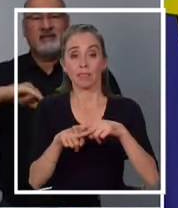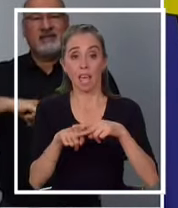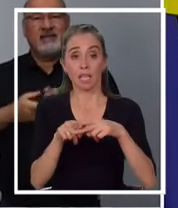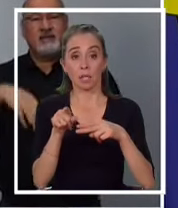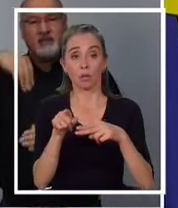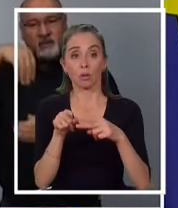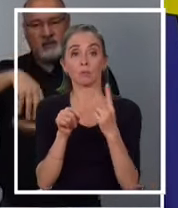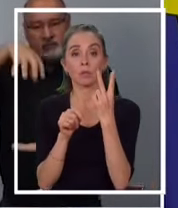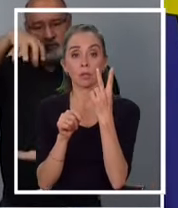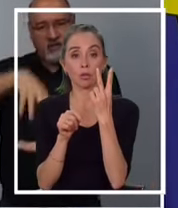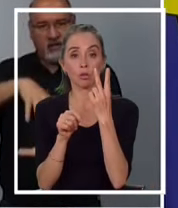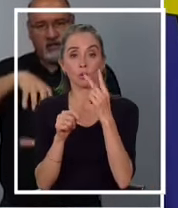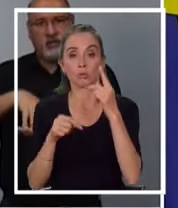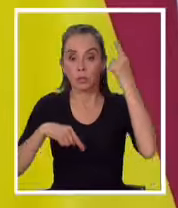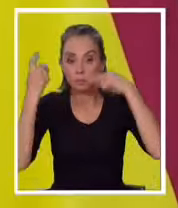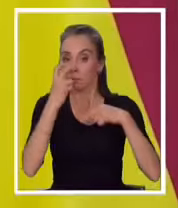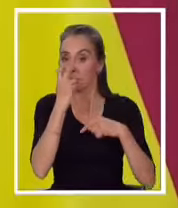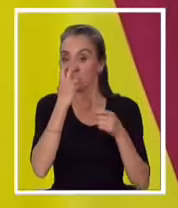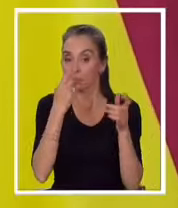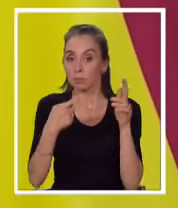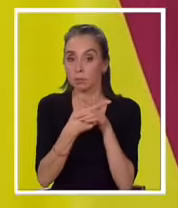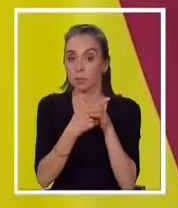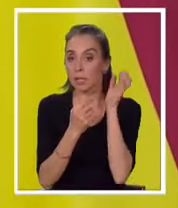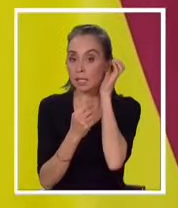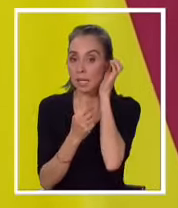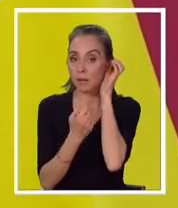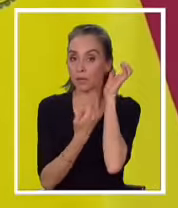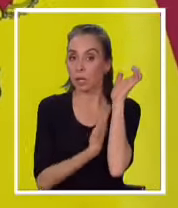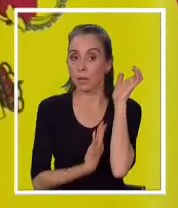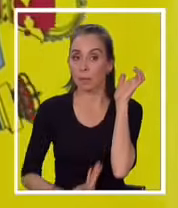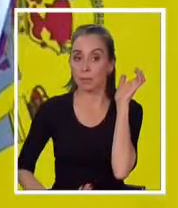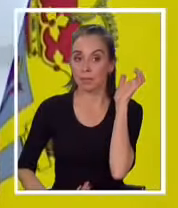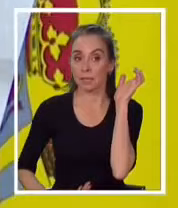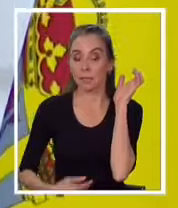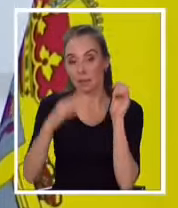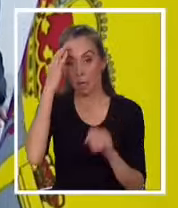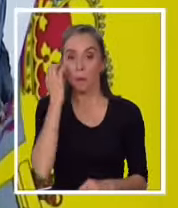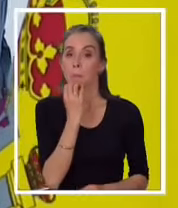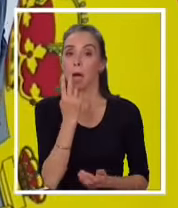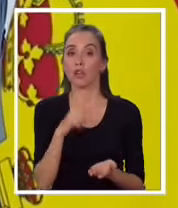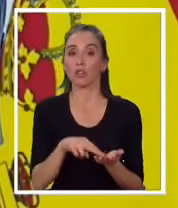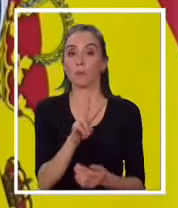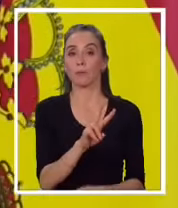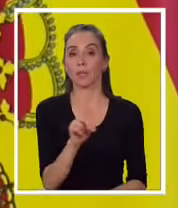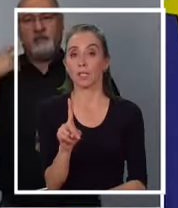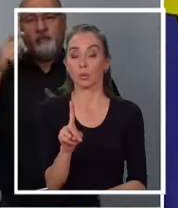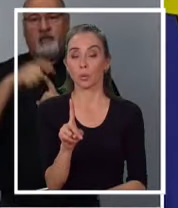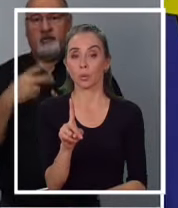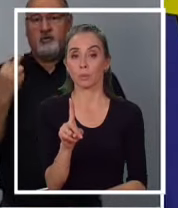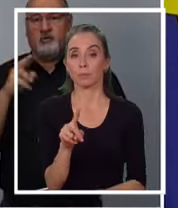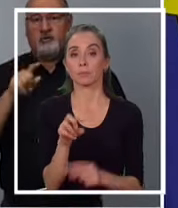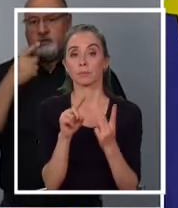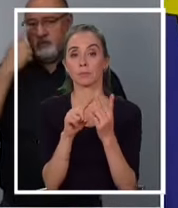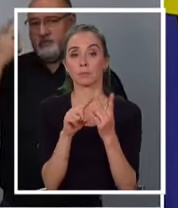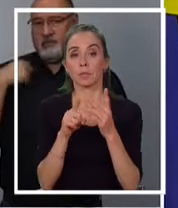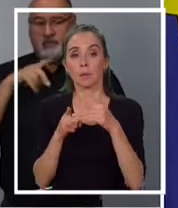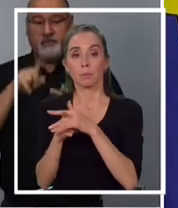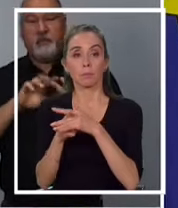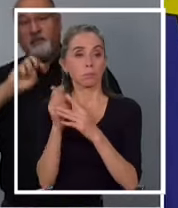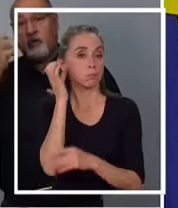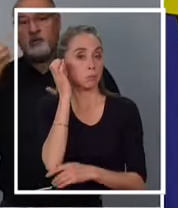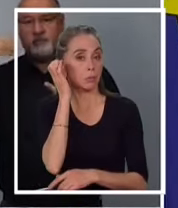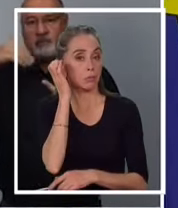producido dos intrusiones en el teléfono móvil del presidente en mayo de 2021 y una intervención